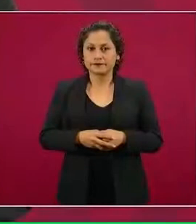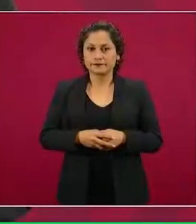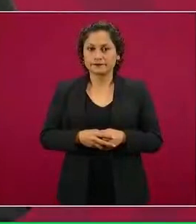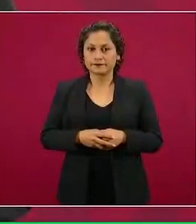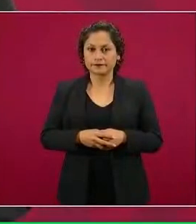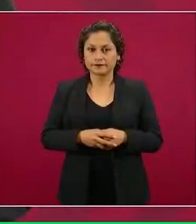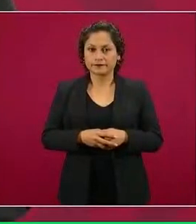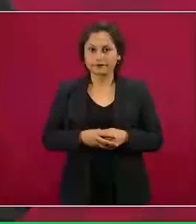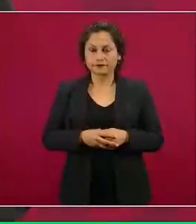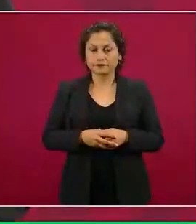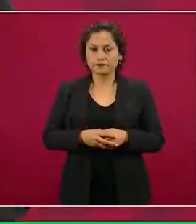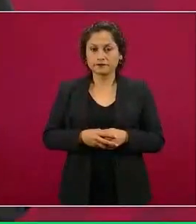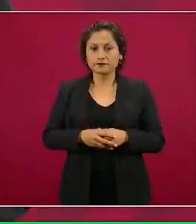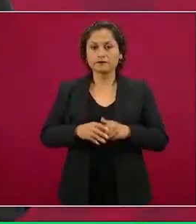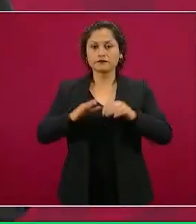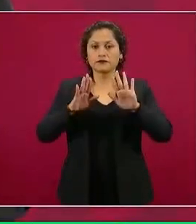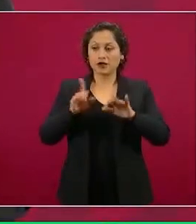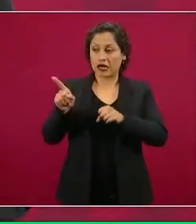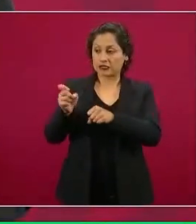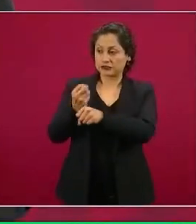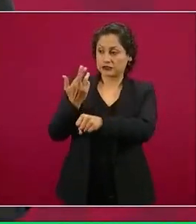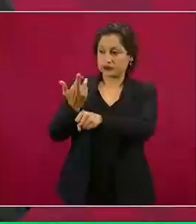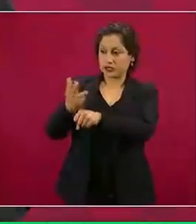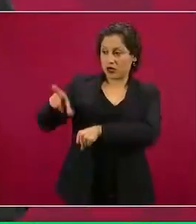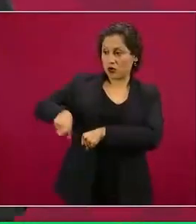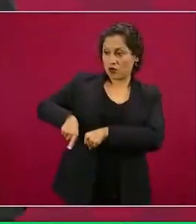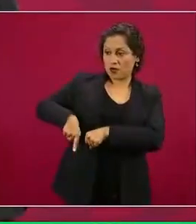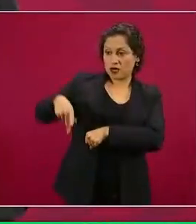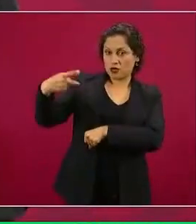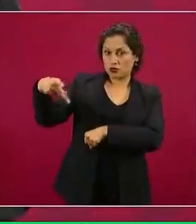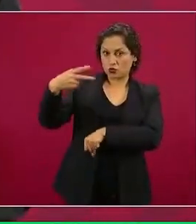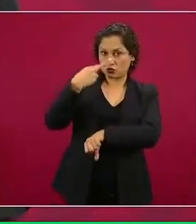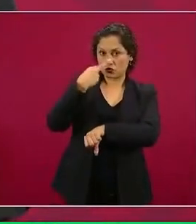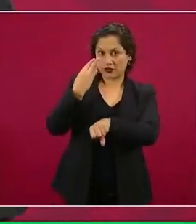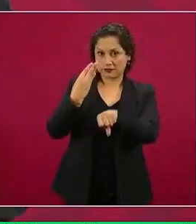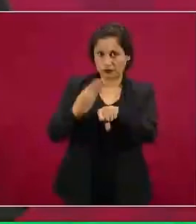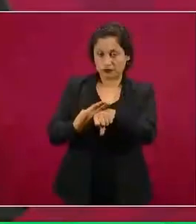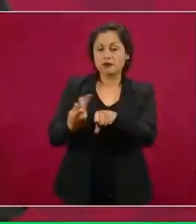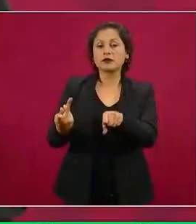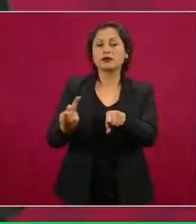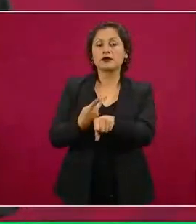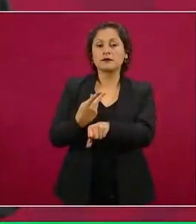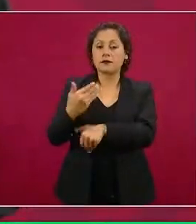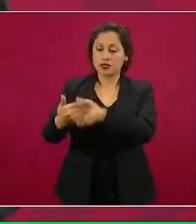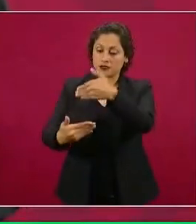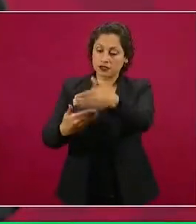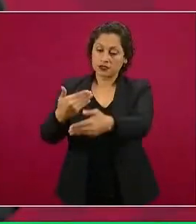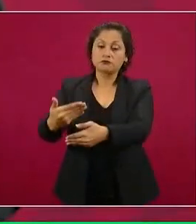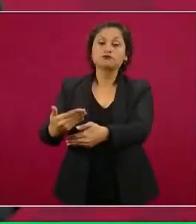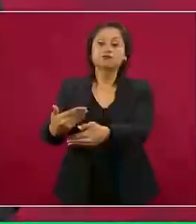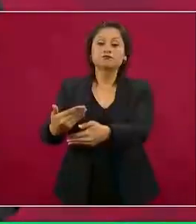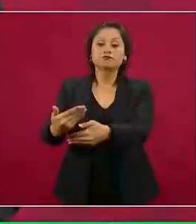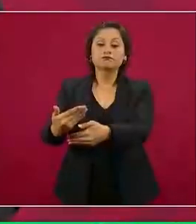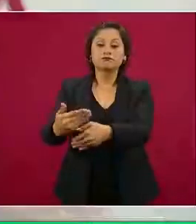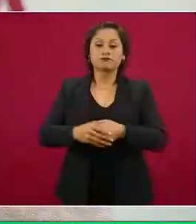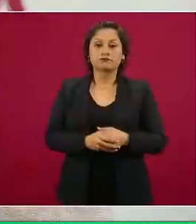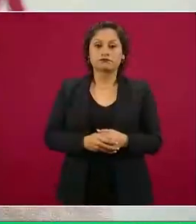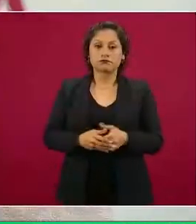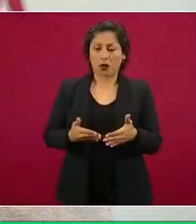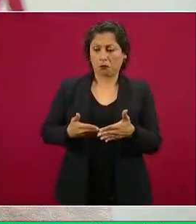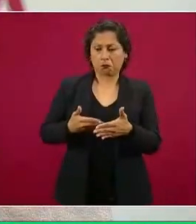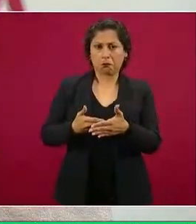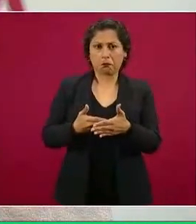va a depender de la Secretaría de Gobernación y que se le dé trámite, no hay ningún obstáculo, o sea,